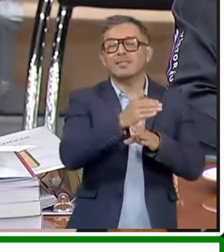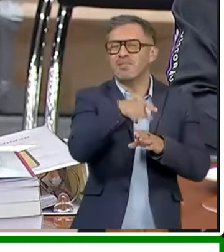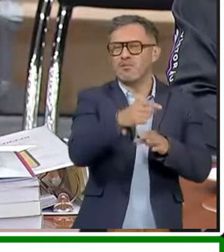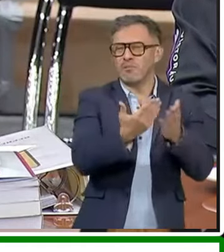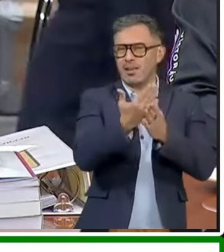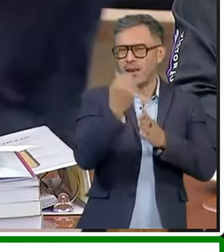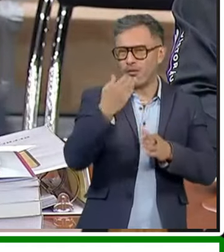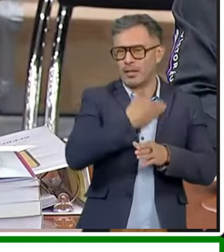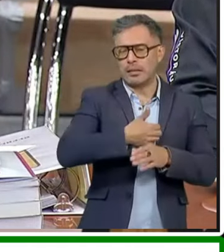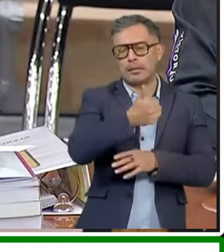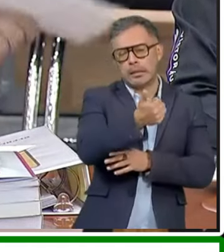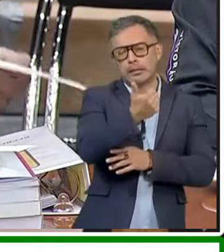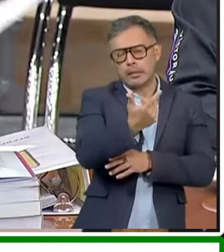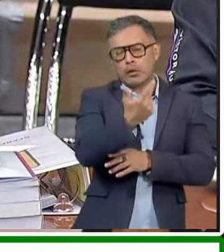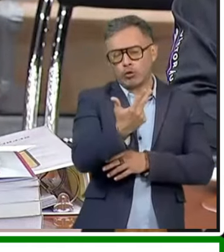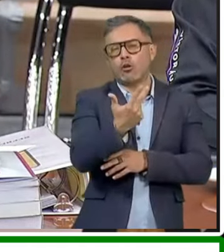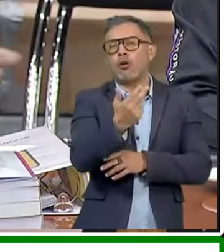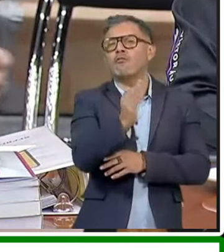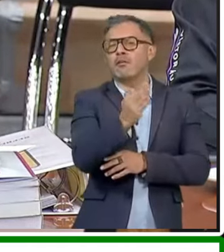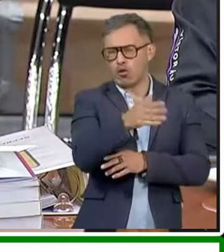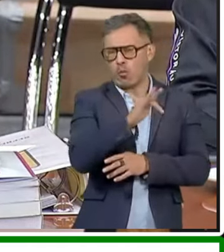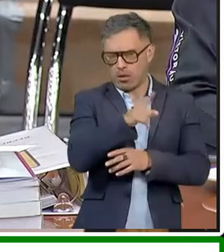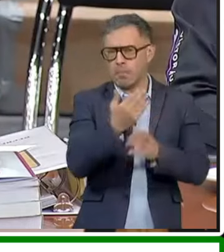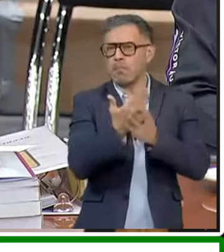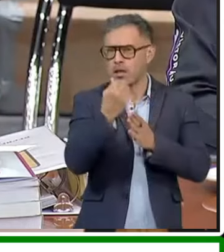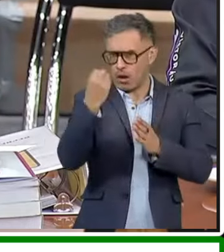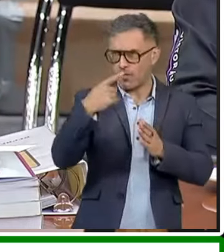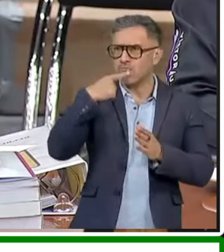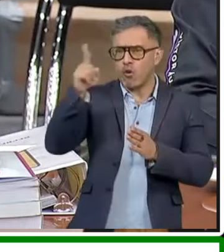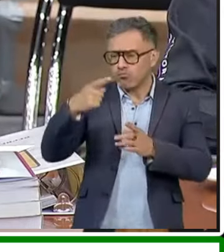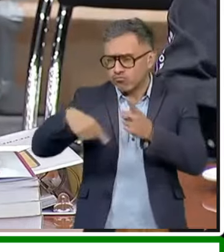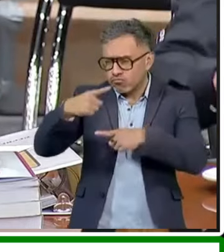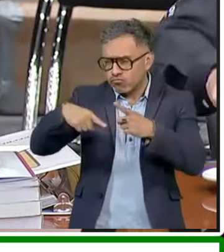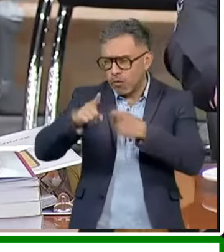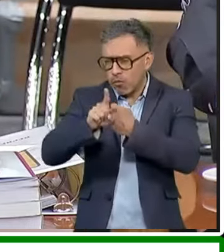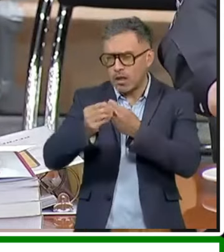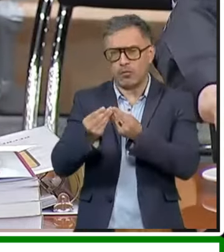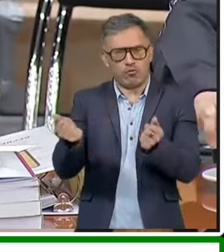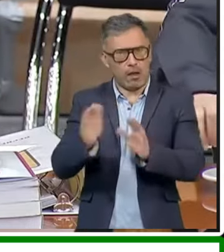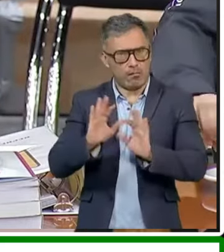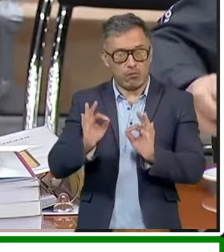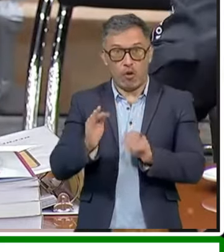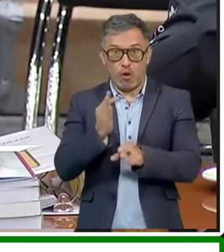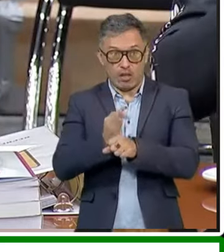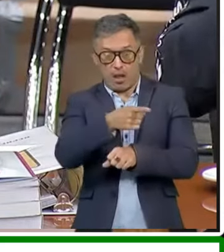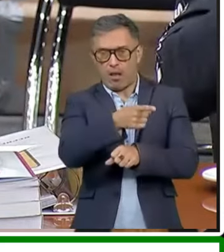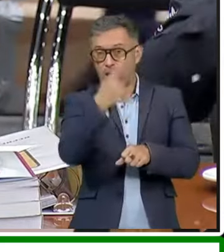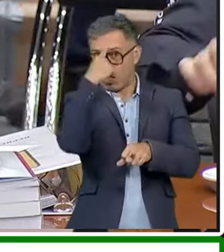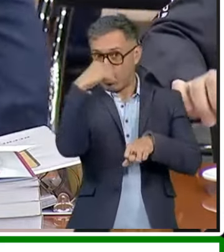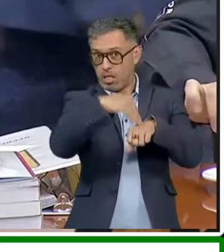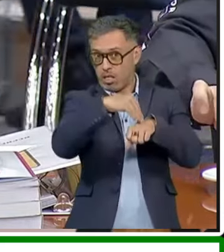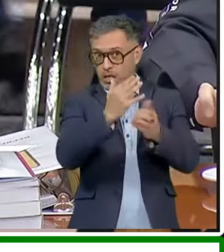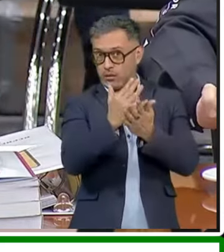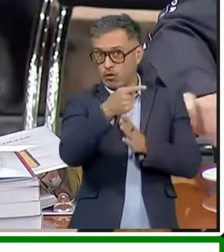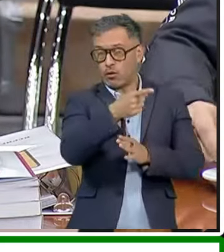febrero, todas estas fueron las que se resolvieron y se desahogaron. A mí me parece que hay un poco de exageración en este ánimo inquisitorio